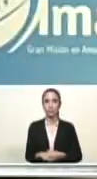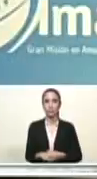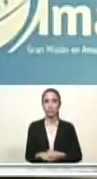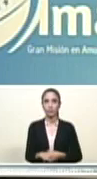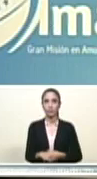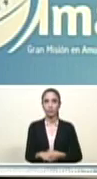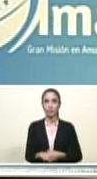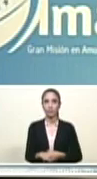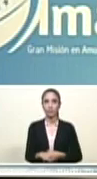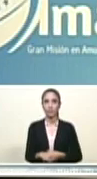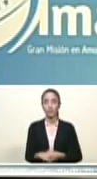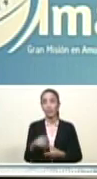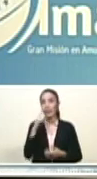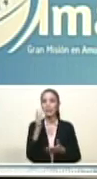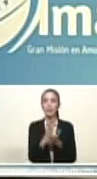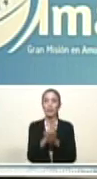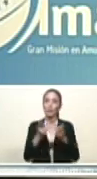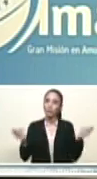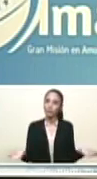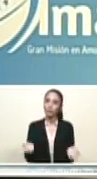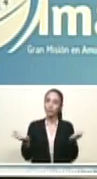Propaga, agita y organiza.